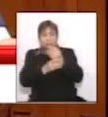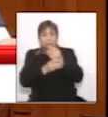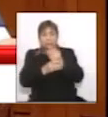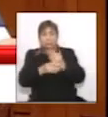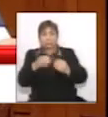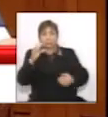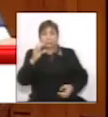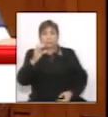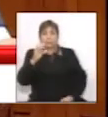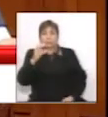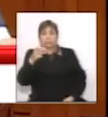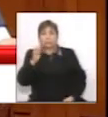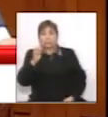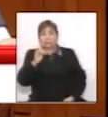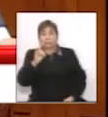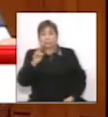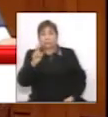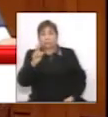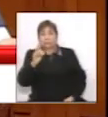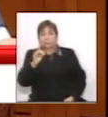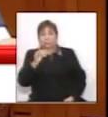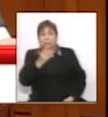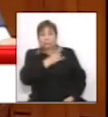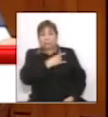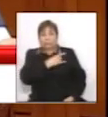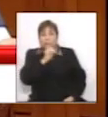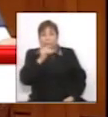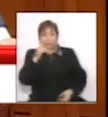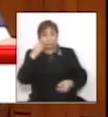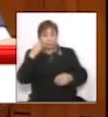que me preocupa es la continuidad